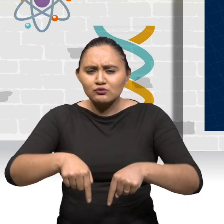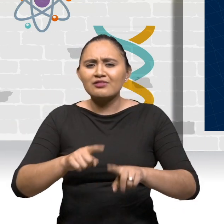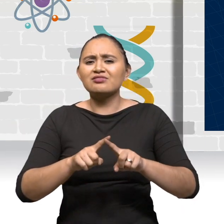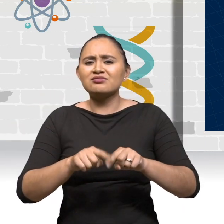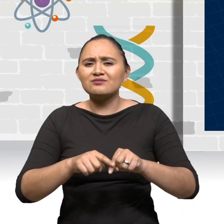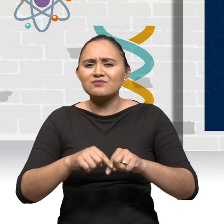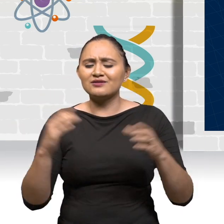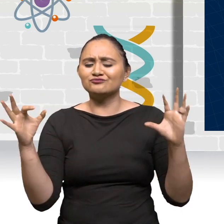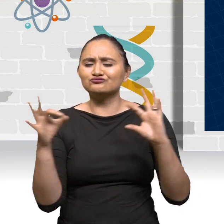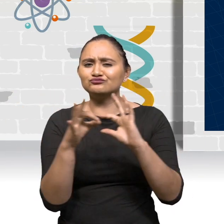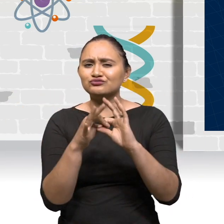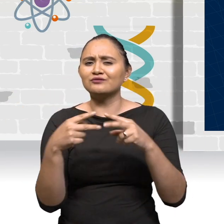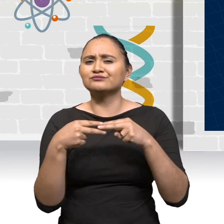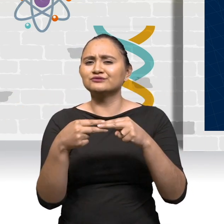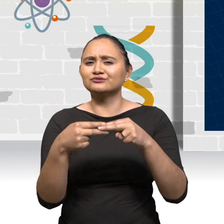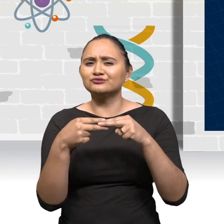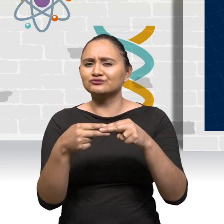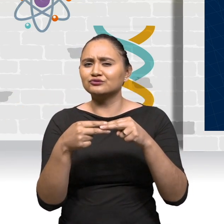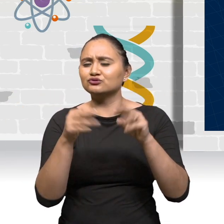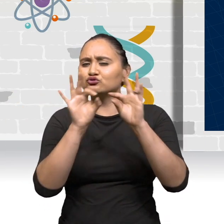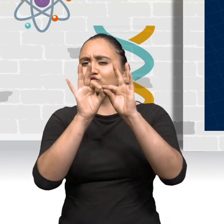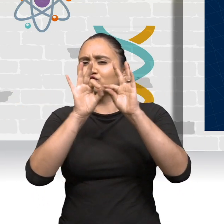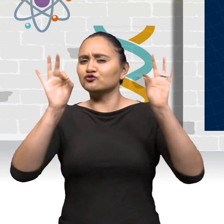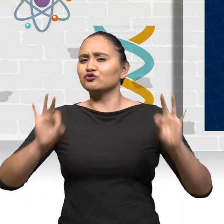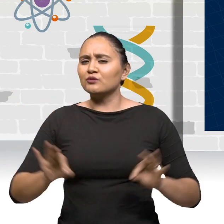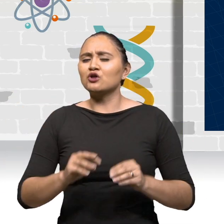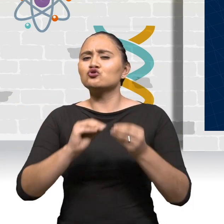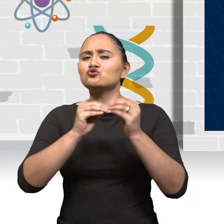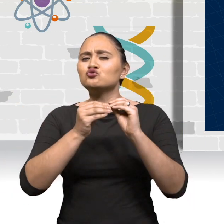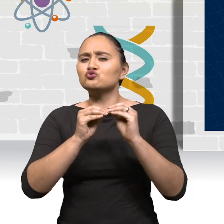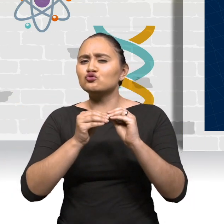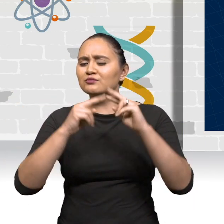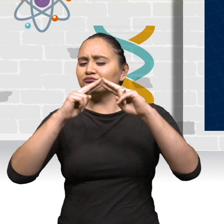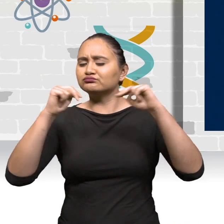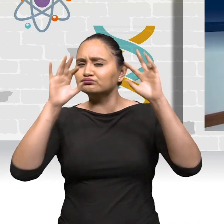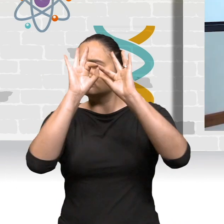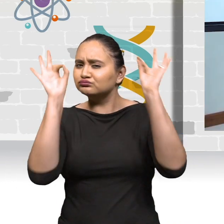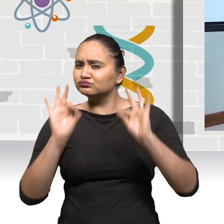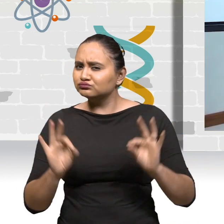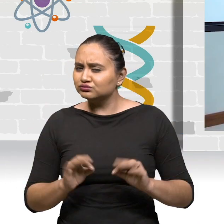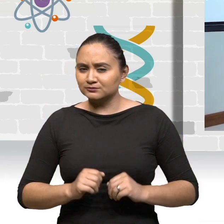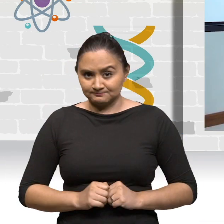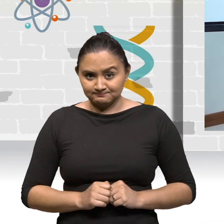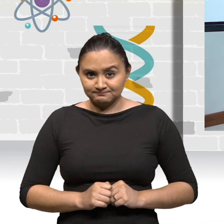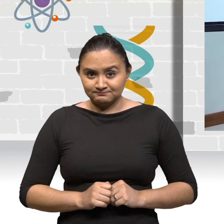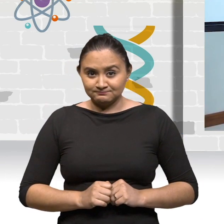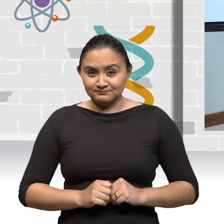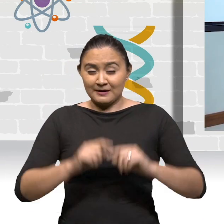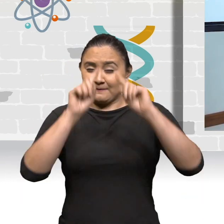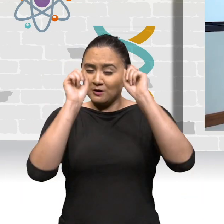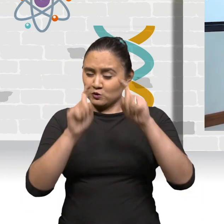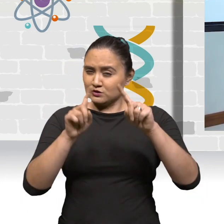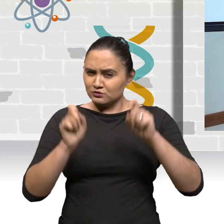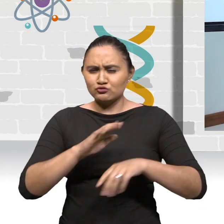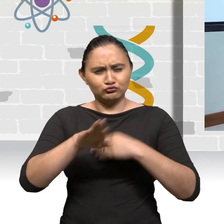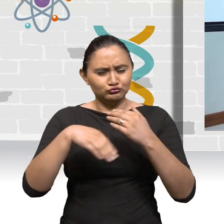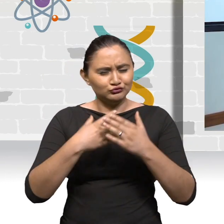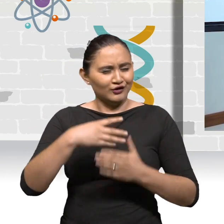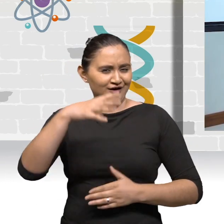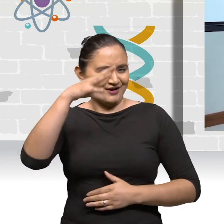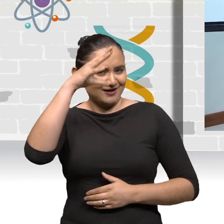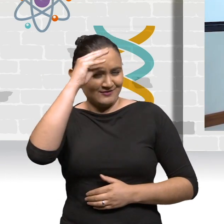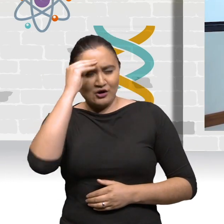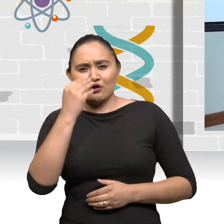de Schrödinger? ¿Qué relación tiene la ecuación de Schrödinger con los números cuánticos? Responderemos estas preguntas para entender en